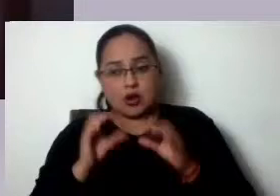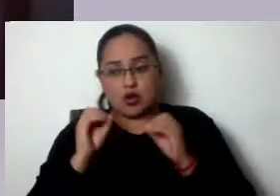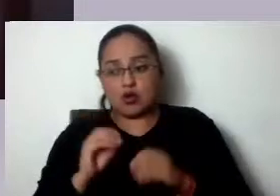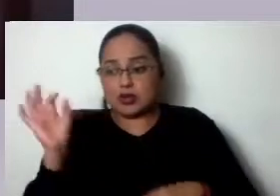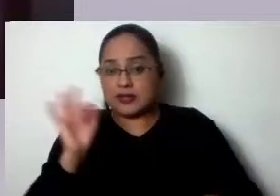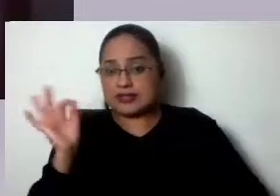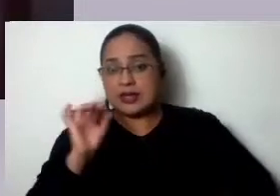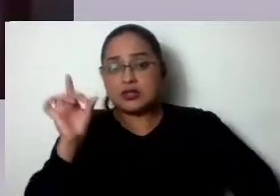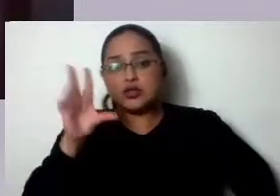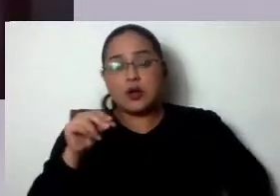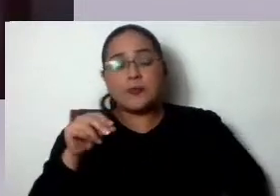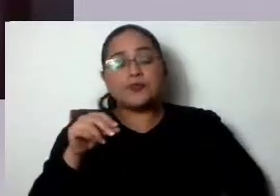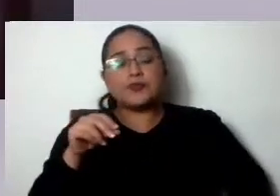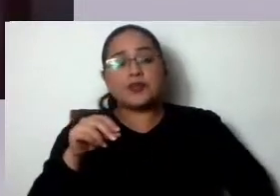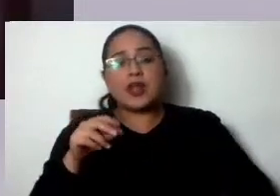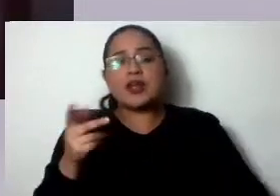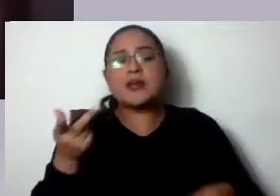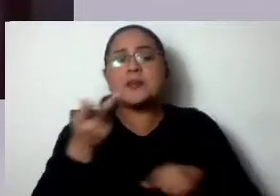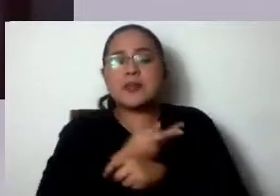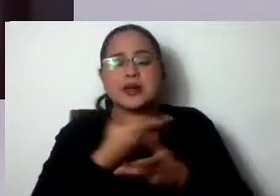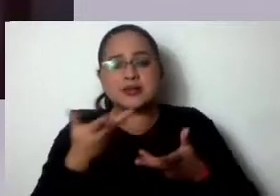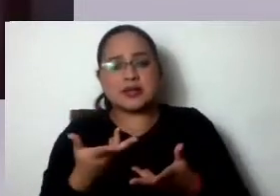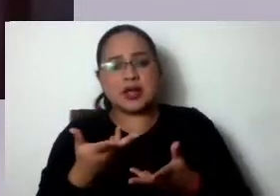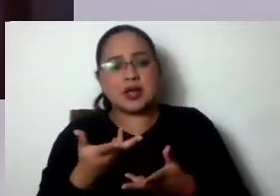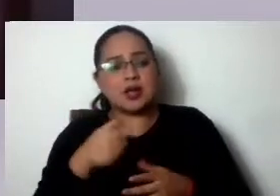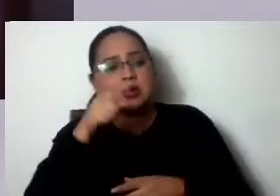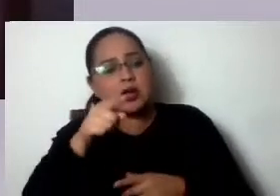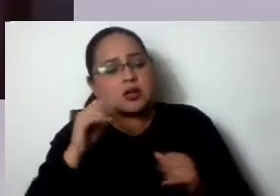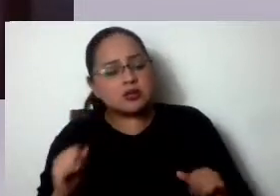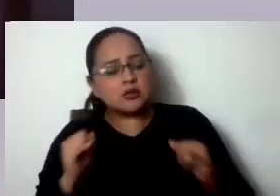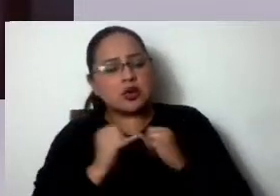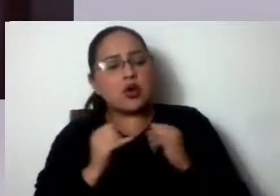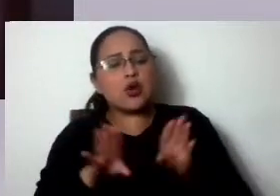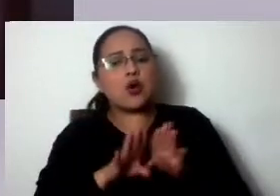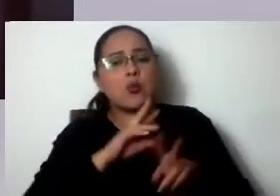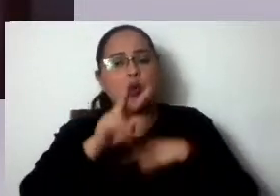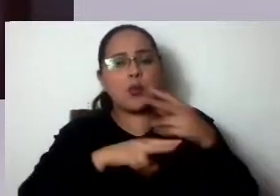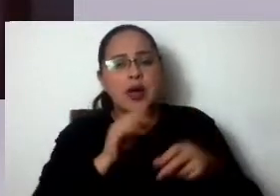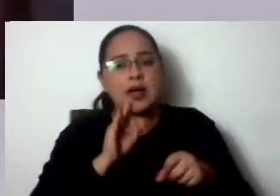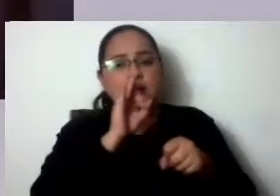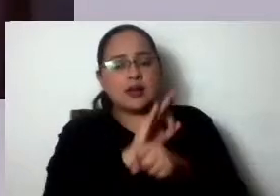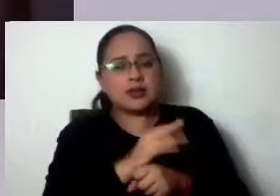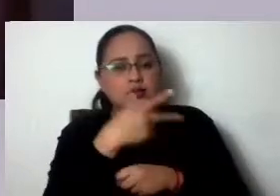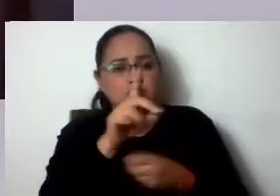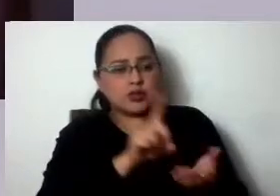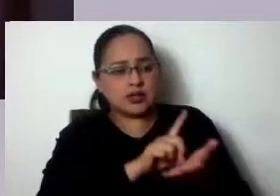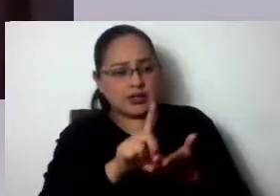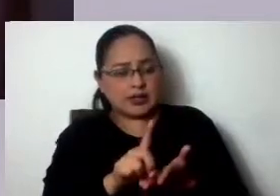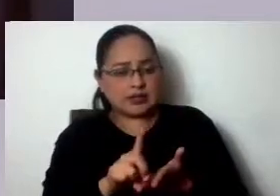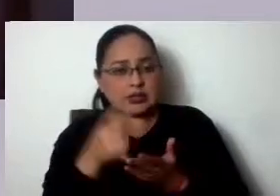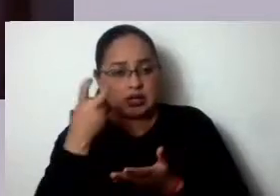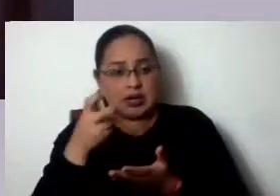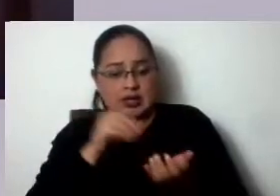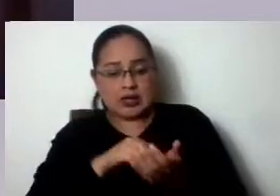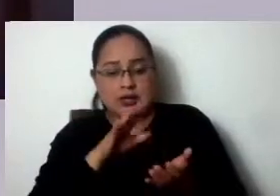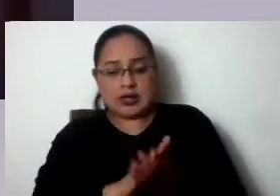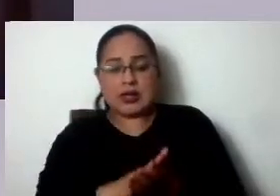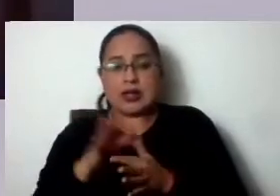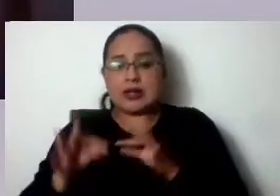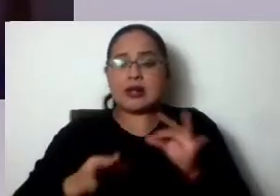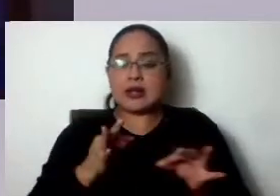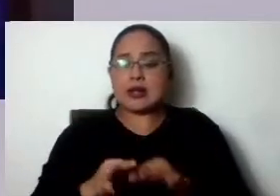cuál es el alcance en los términos en que las instituciones de seguridad social social se encuentran obligadas a dar cumplimiento